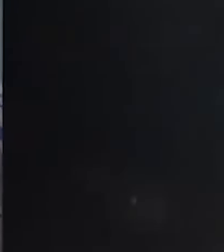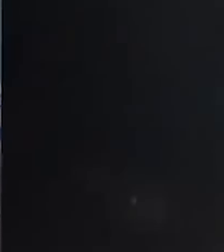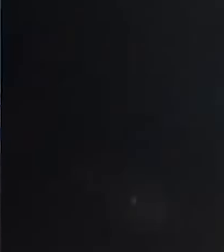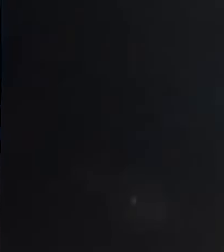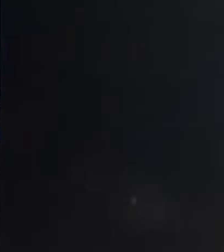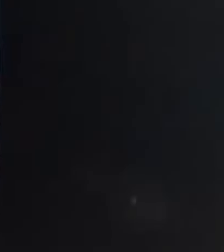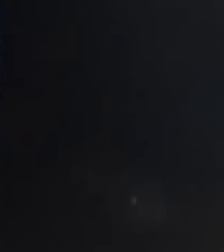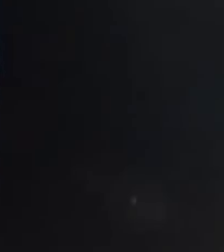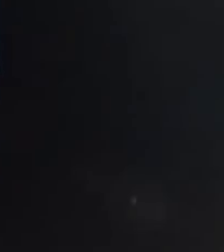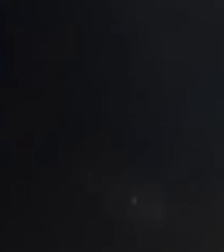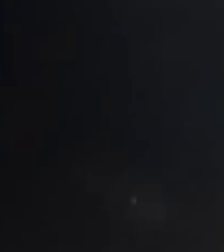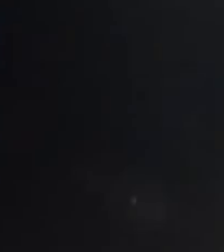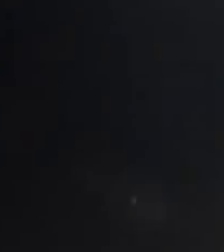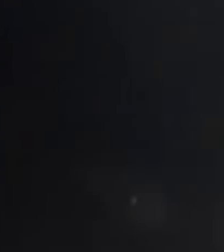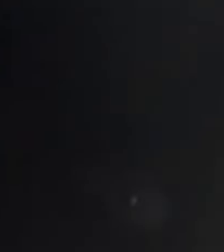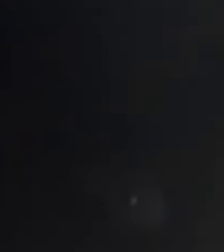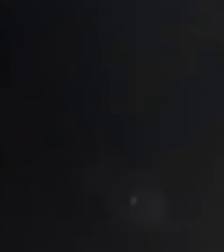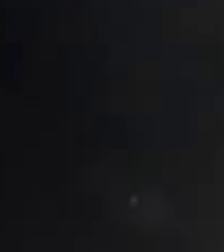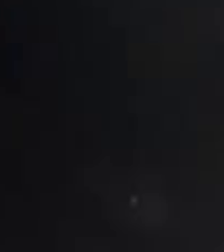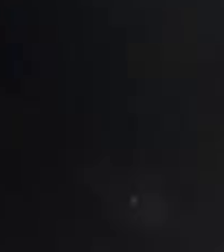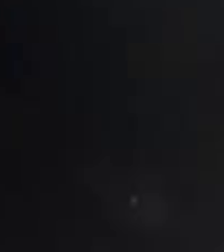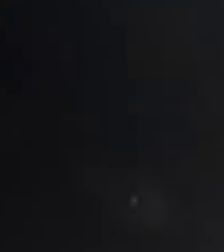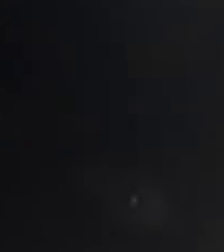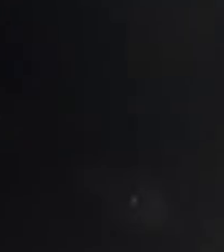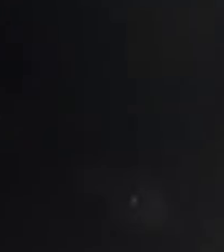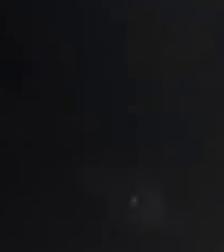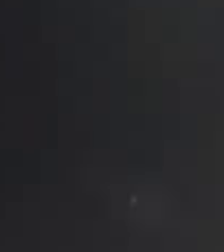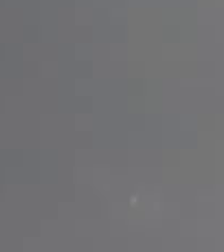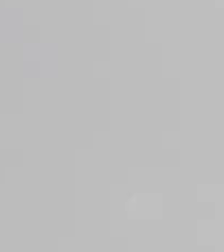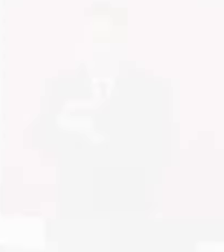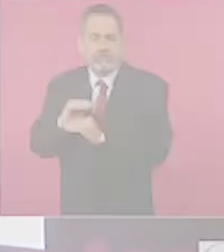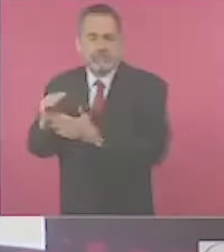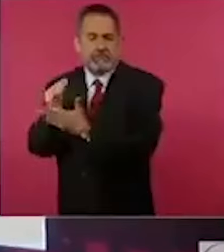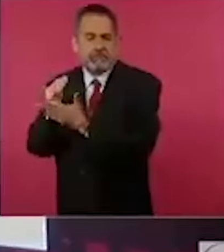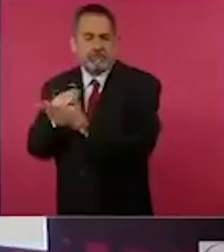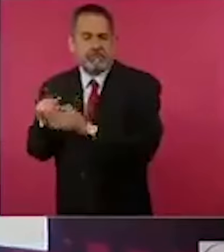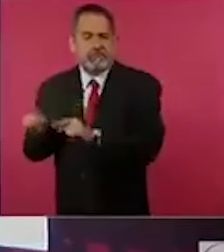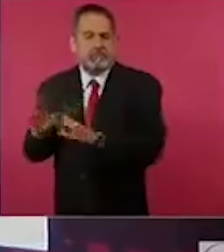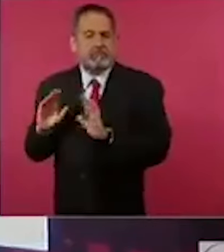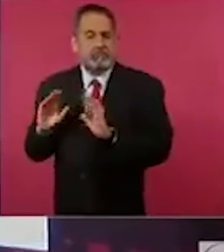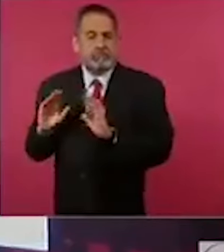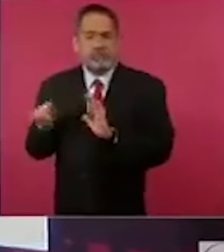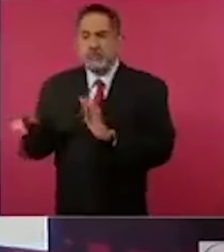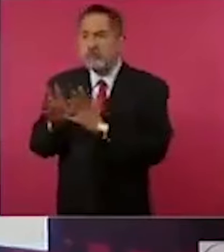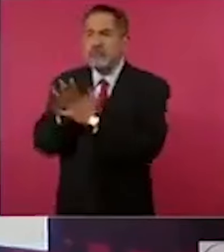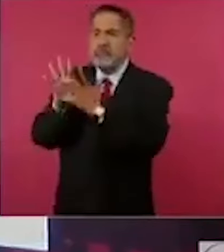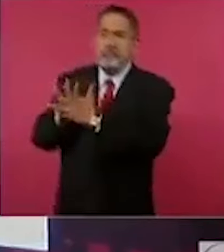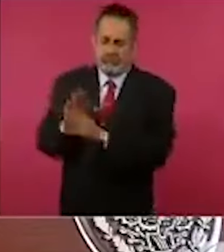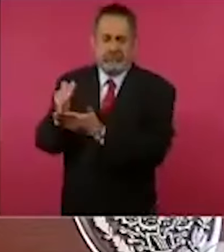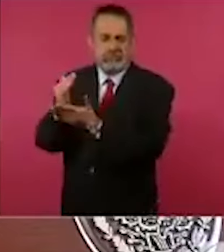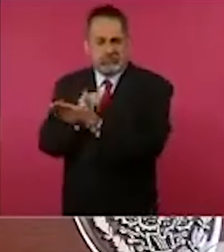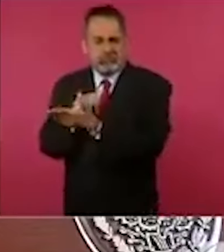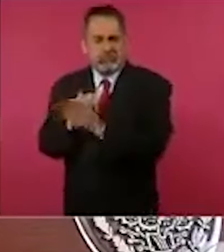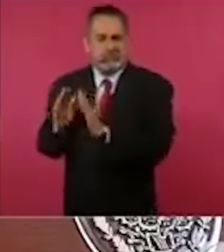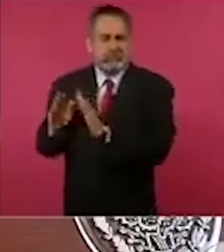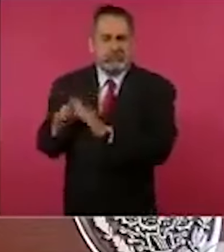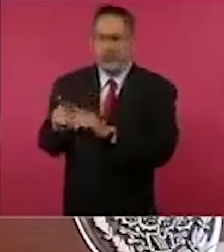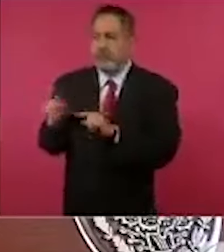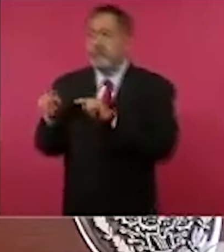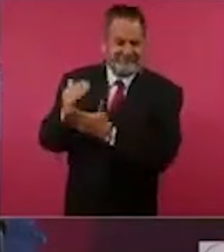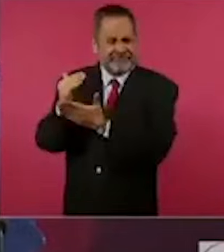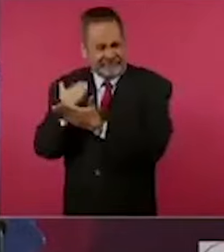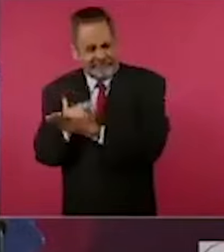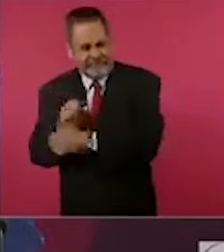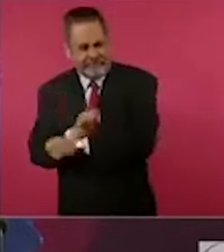Beltrán, que escriban un documento para aclarar todas las calumnias que han padecido. No iban a participar en nada, en cargos